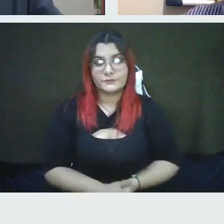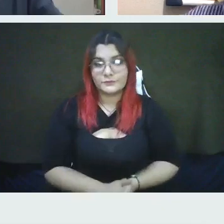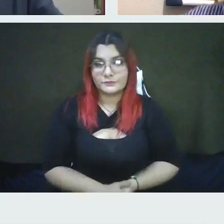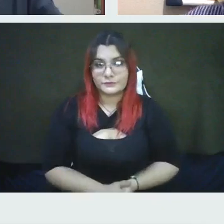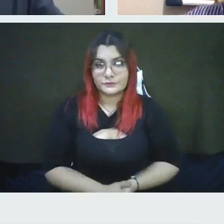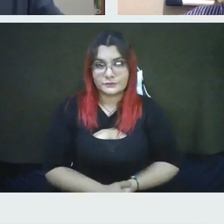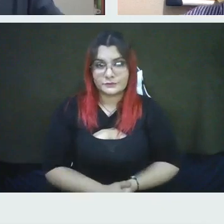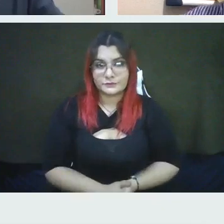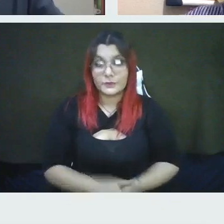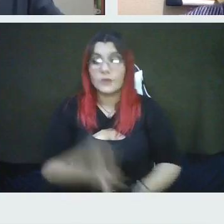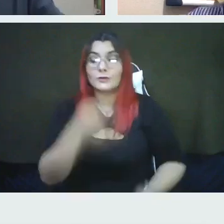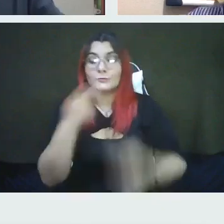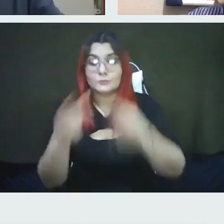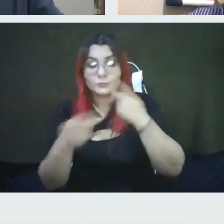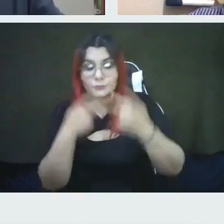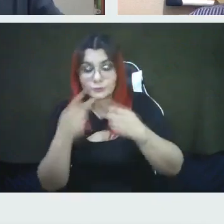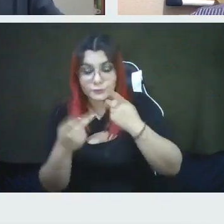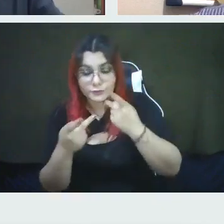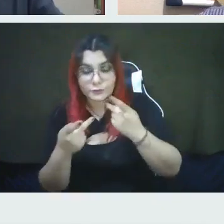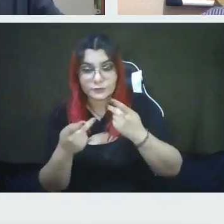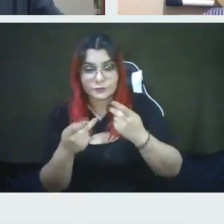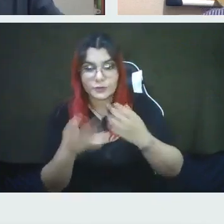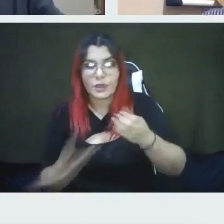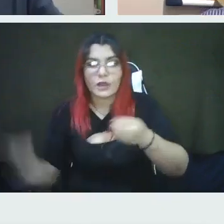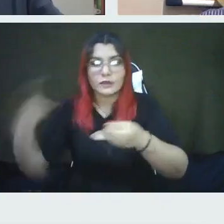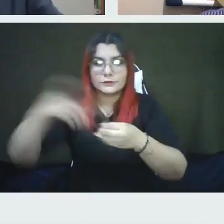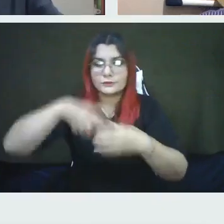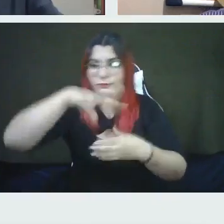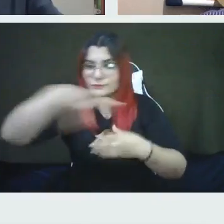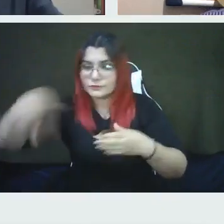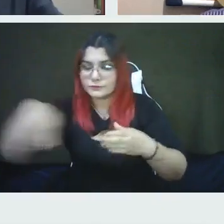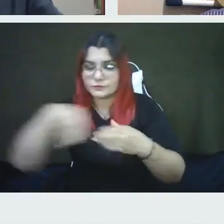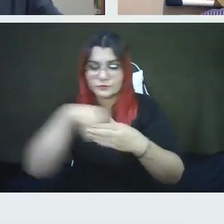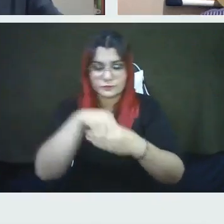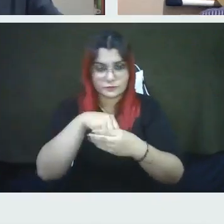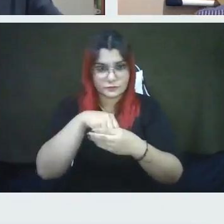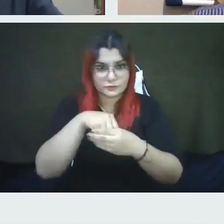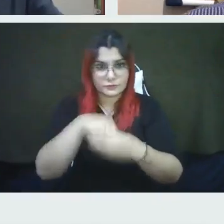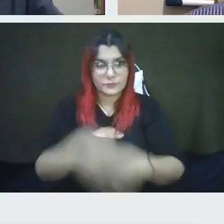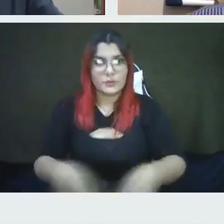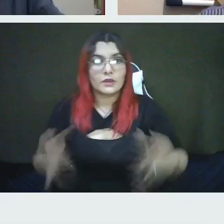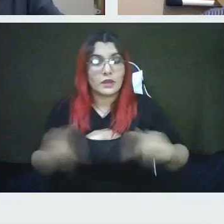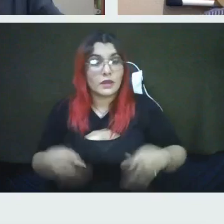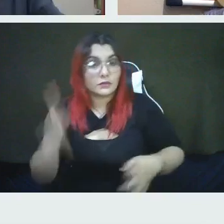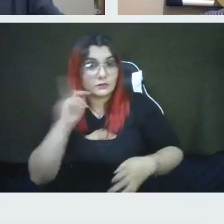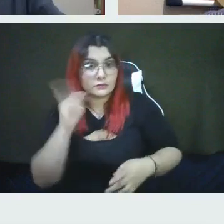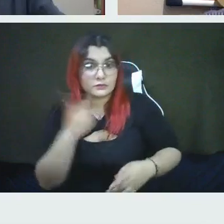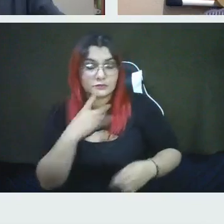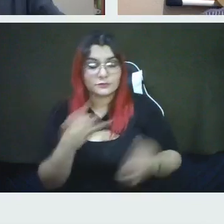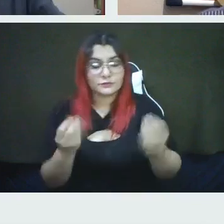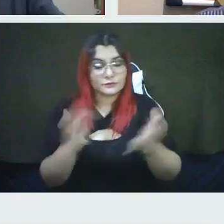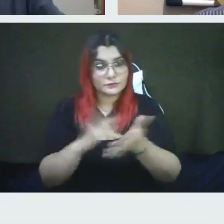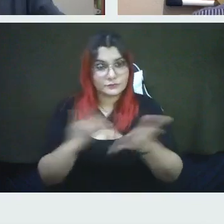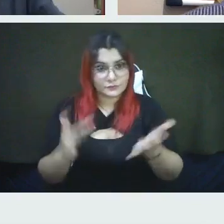una plática, una charla incluyente y llegar a la comunidad sorda, también lo agradecemos muchísimos.